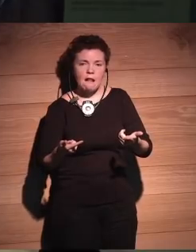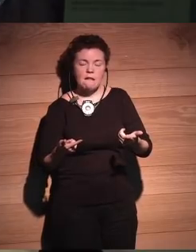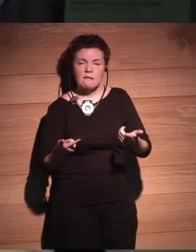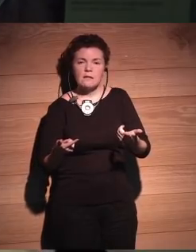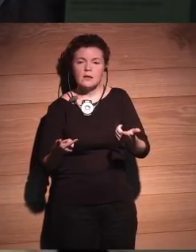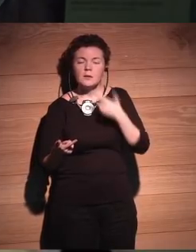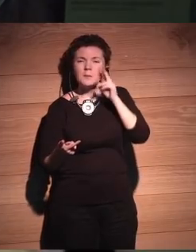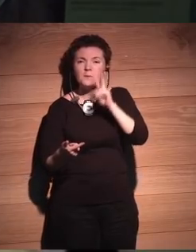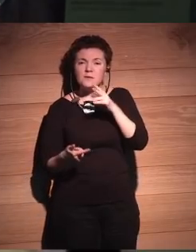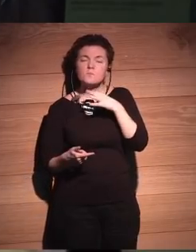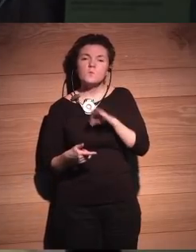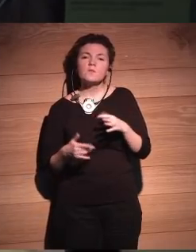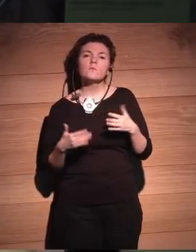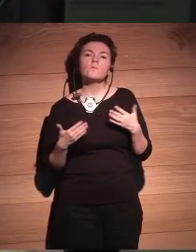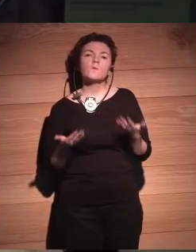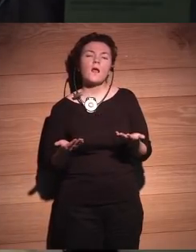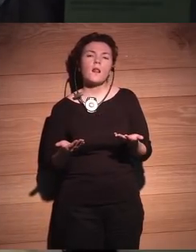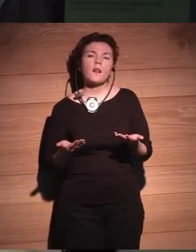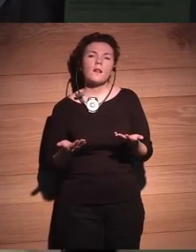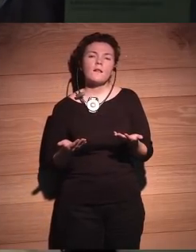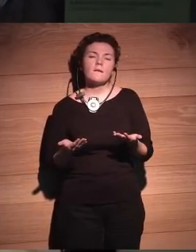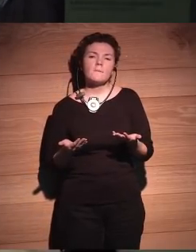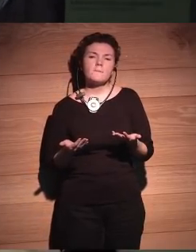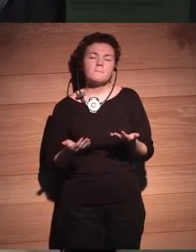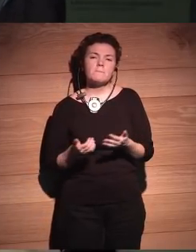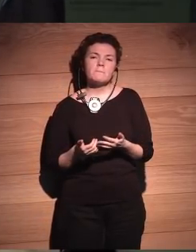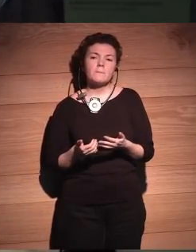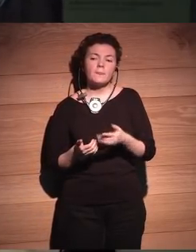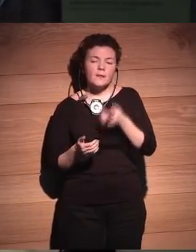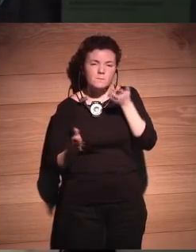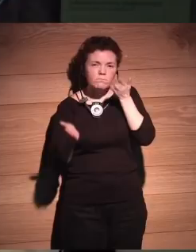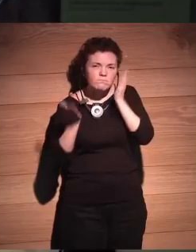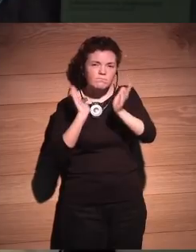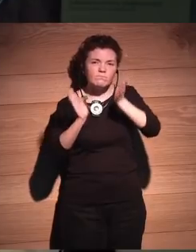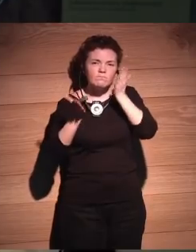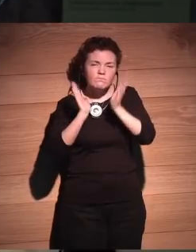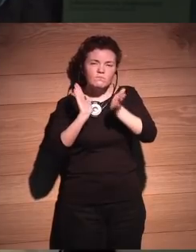podemos ver es que se estaba trabajando,